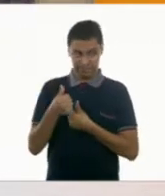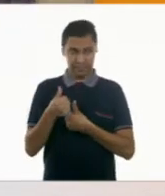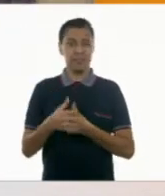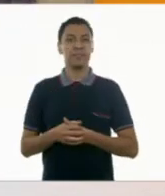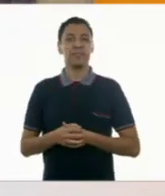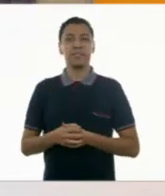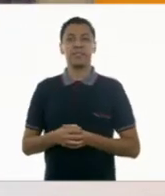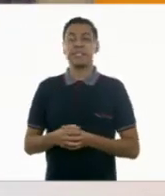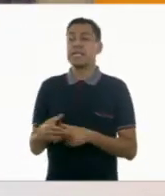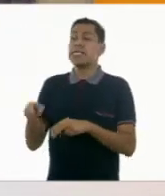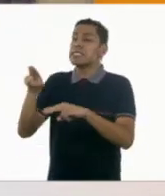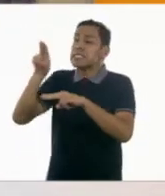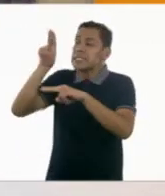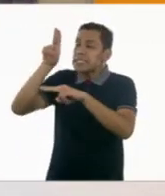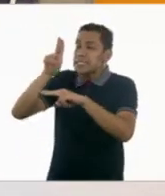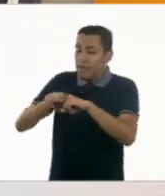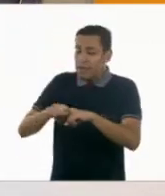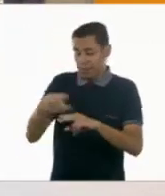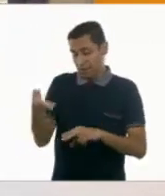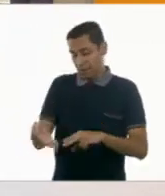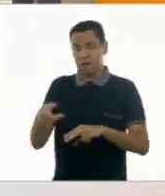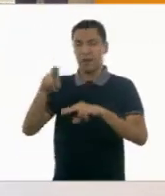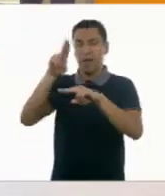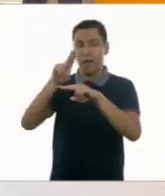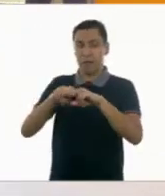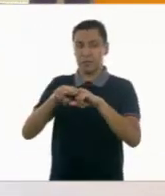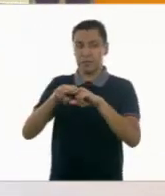vas a sentar en el piso.